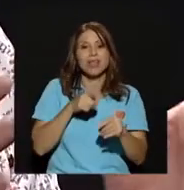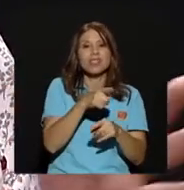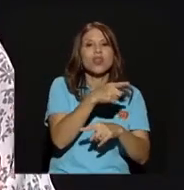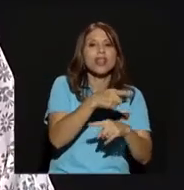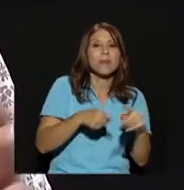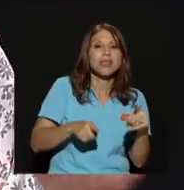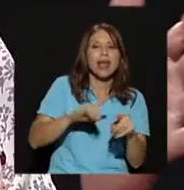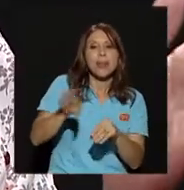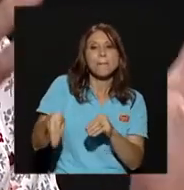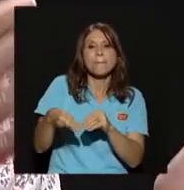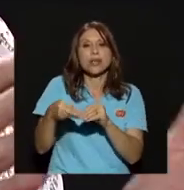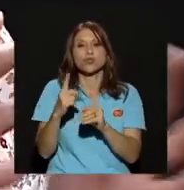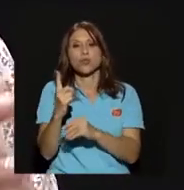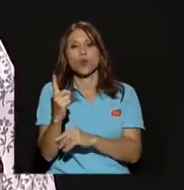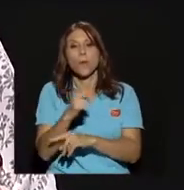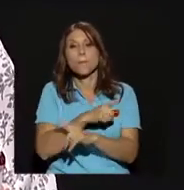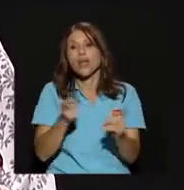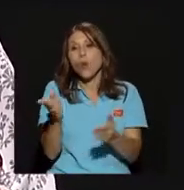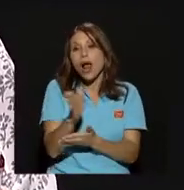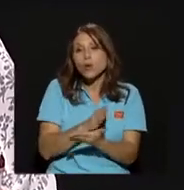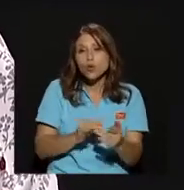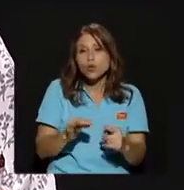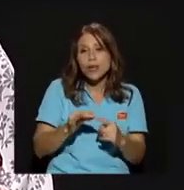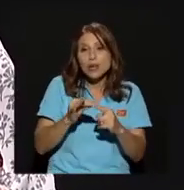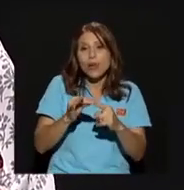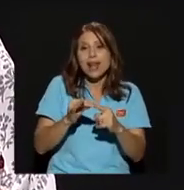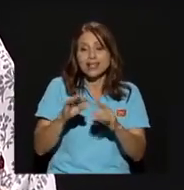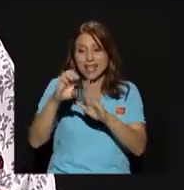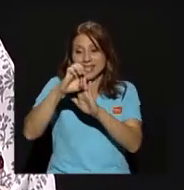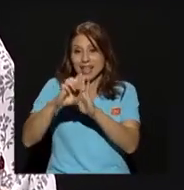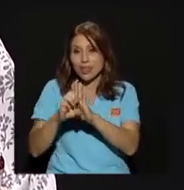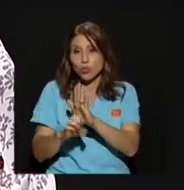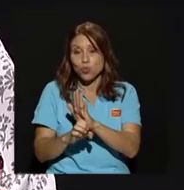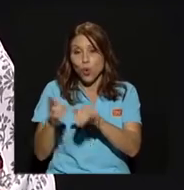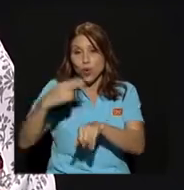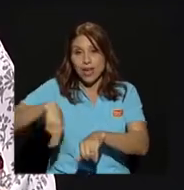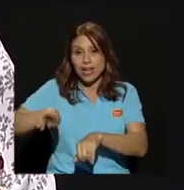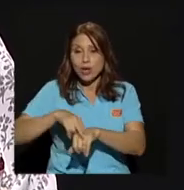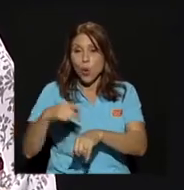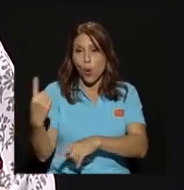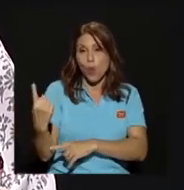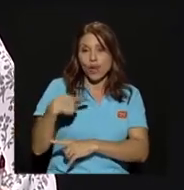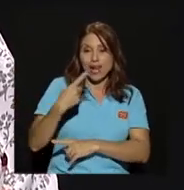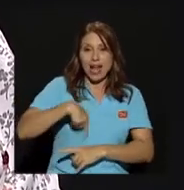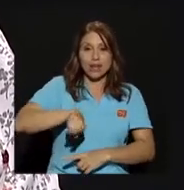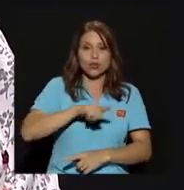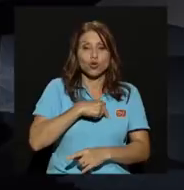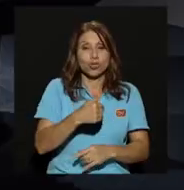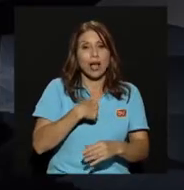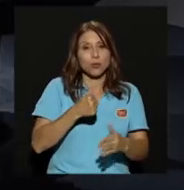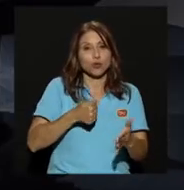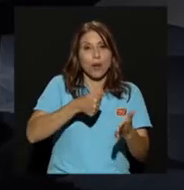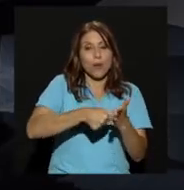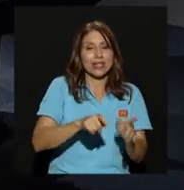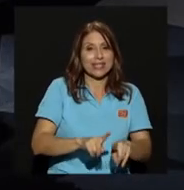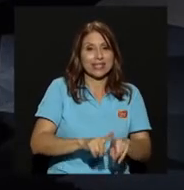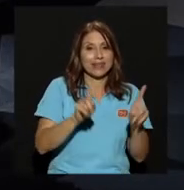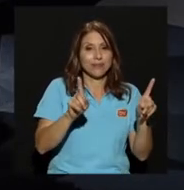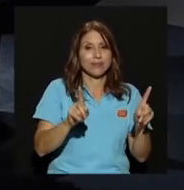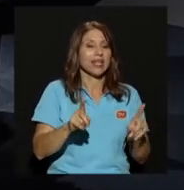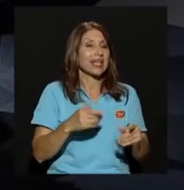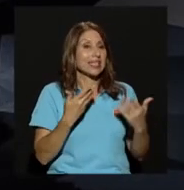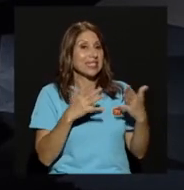muy particulares que el Estatuto Orgánico nos obliga a tener a algunas votaciones de ese tipo. Estamos muy cerca del